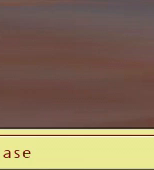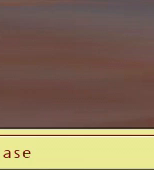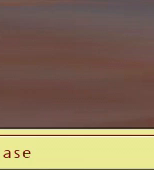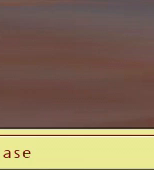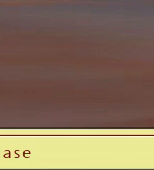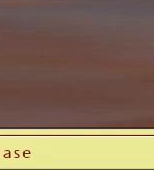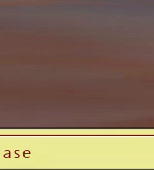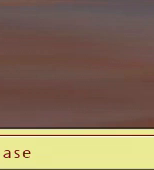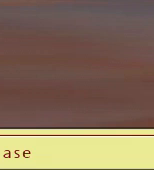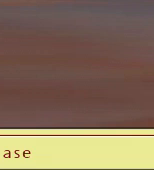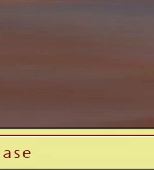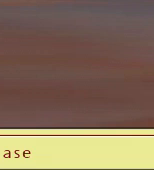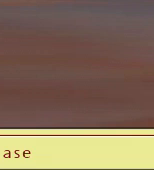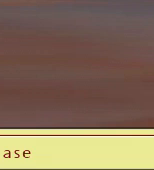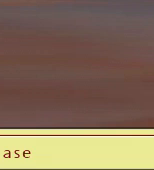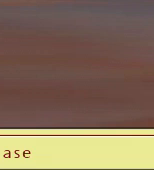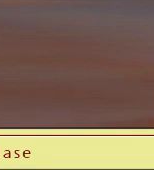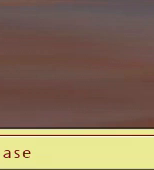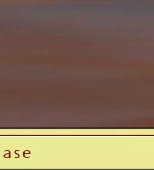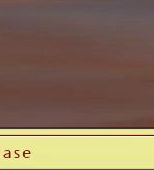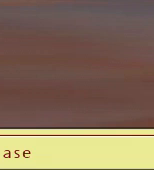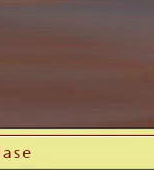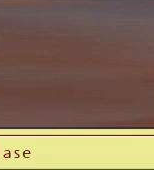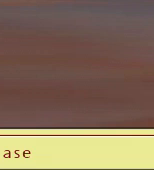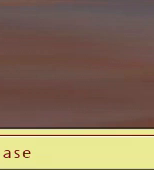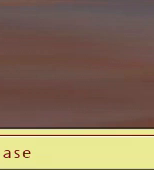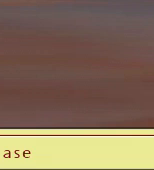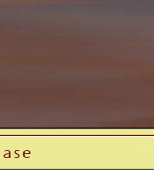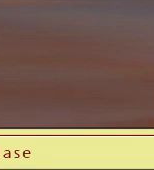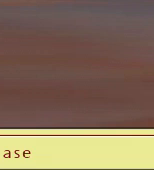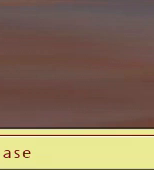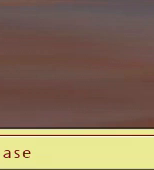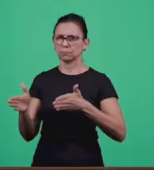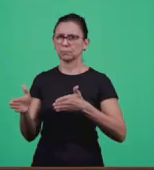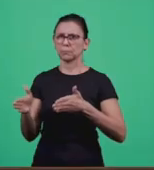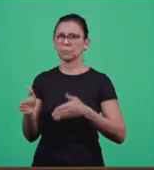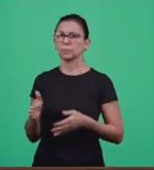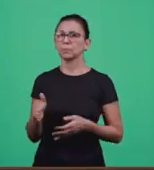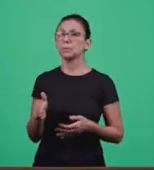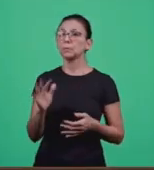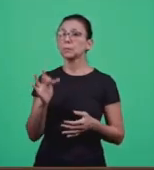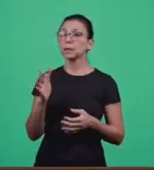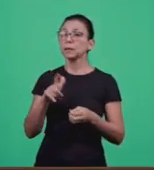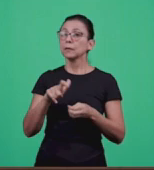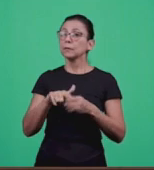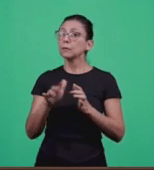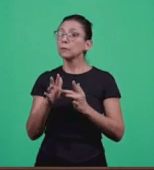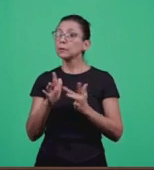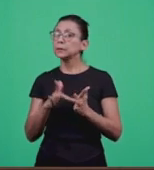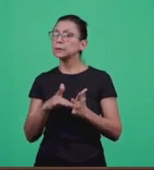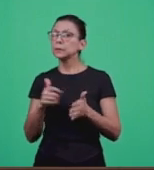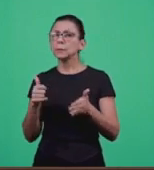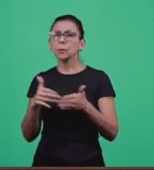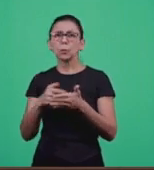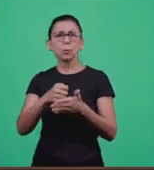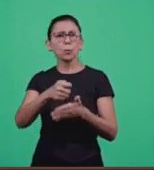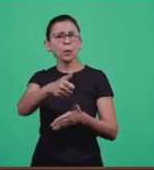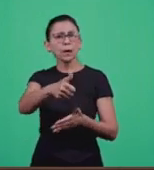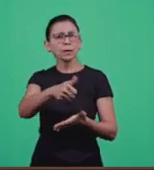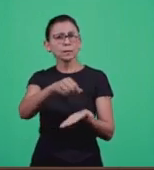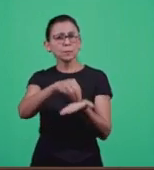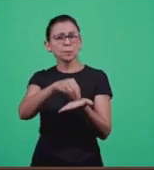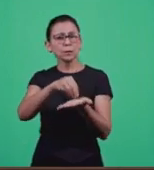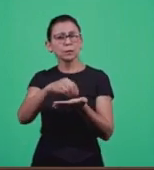que nosotros podamos conocer la palabra cada día más, guardar nuestro testimonio, entendiendo de que Jesús está